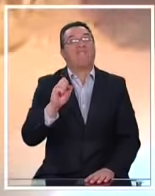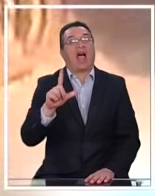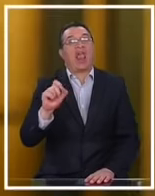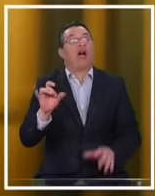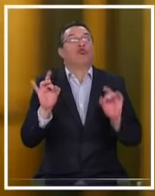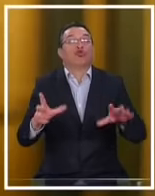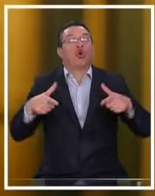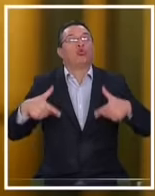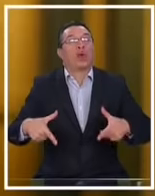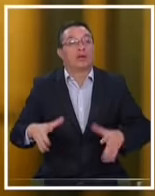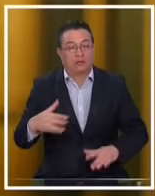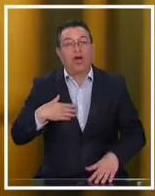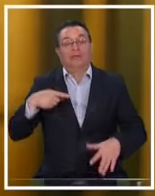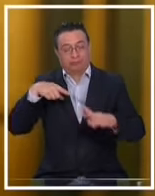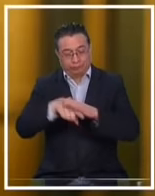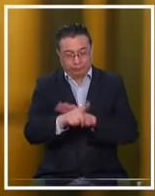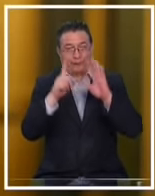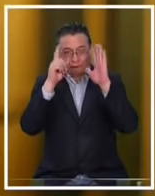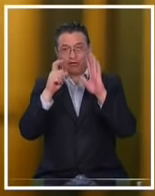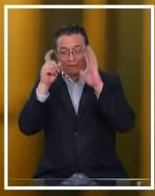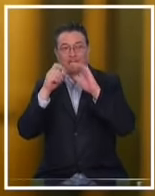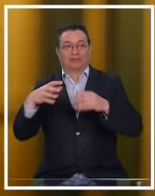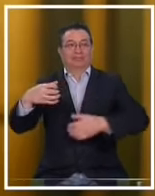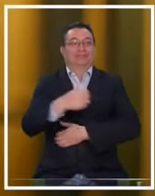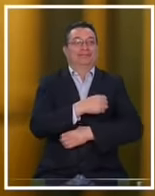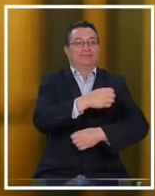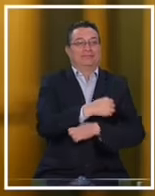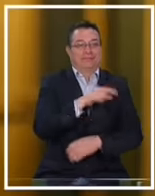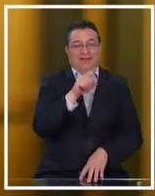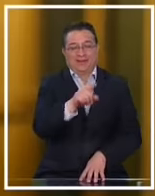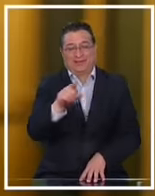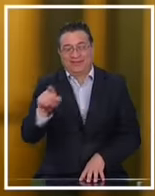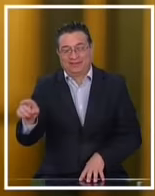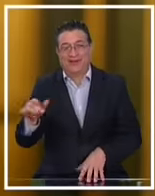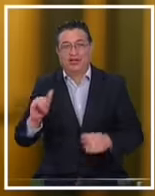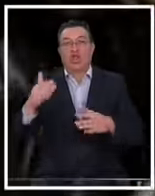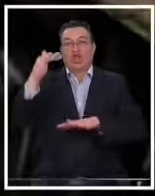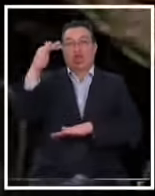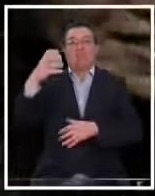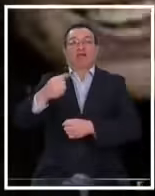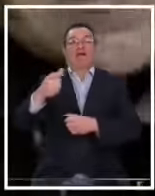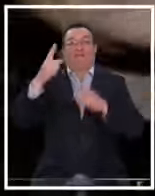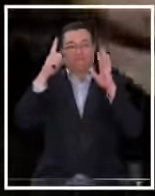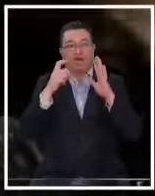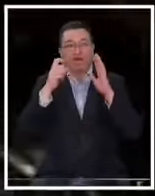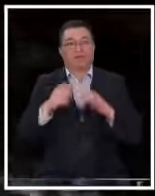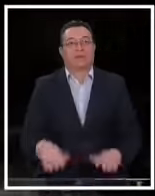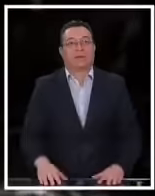ahí bajé y tengo fotos ahí con ellos y con la copa.